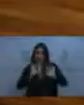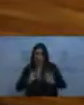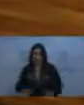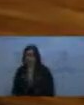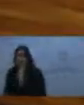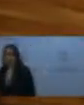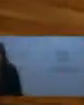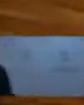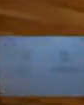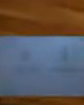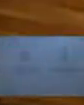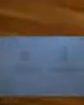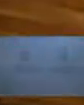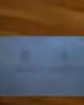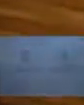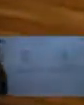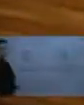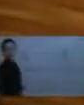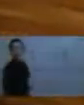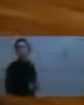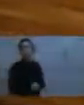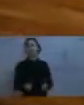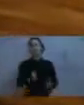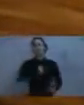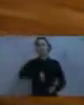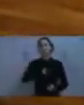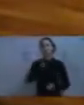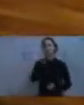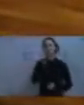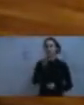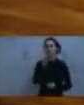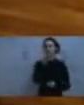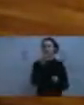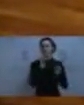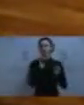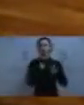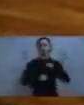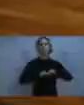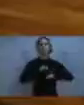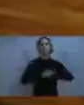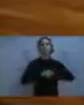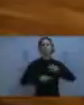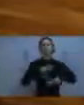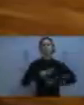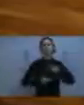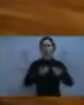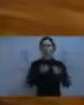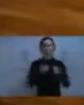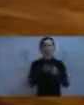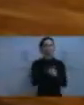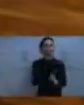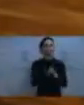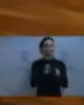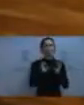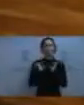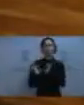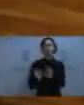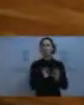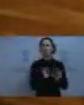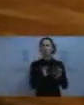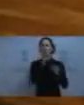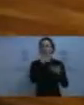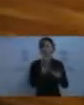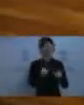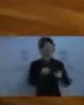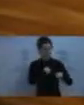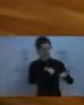Nosotros vemos si se cumple, si se da transparencia, si se cumplen los procesos, hacemos un seguimiento en principio puntual, pero son ellos ahora mismo los que tienen